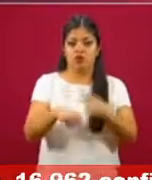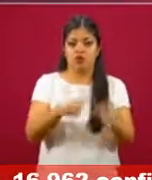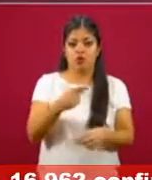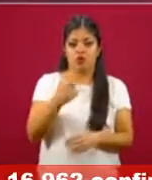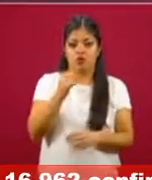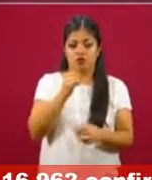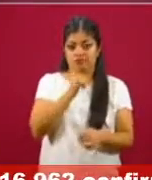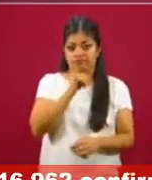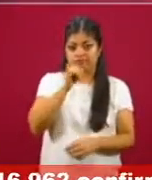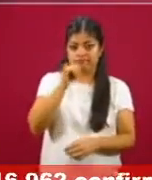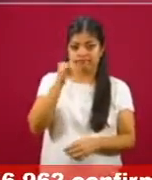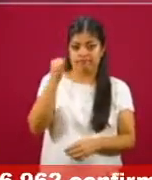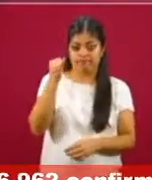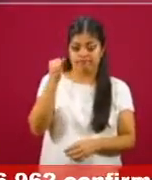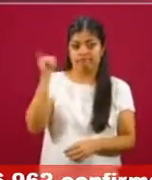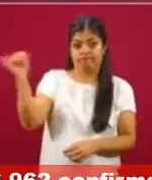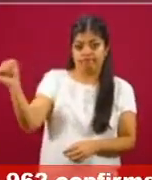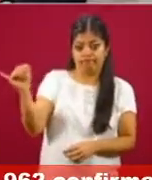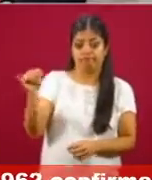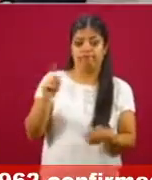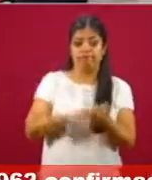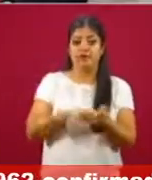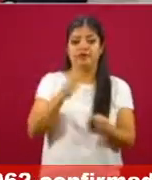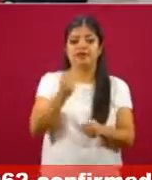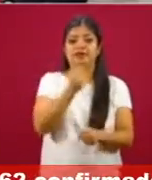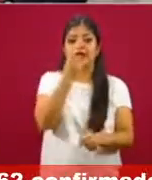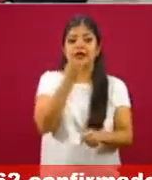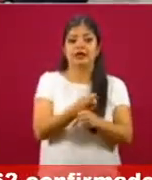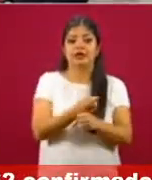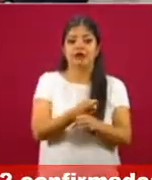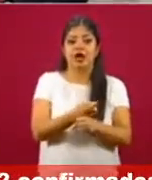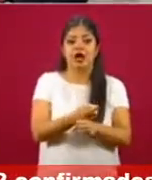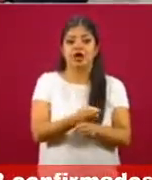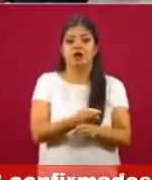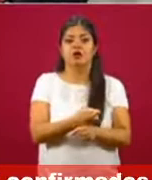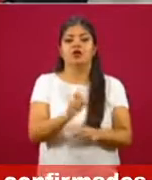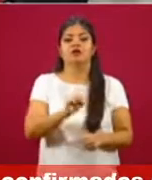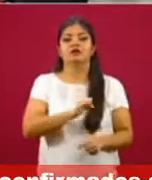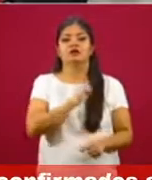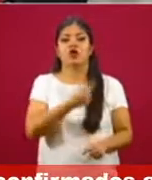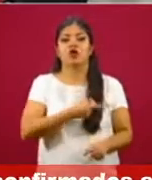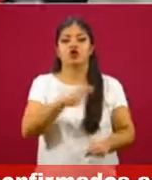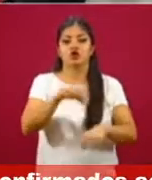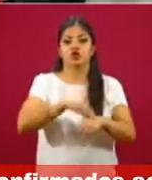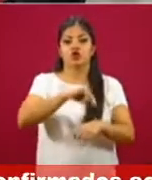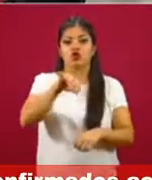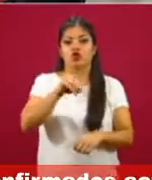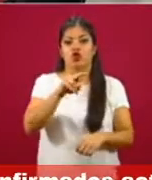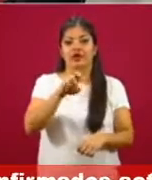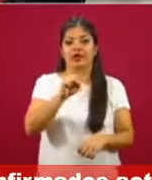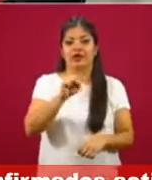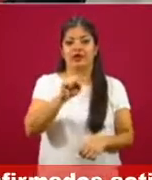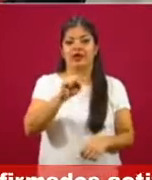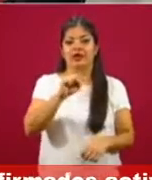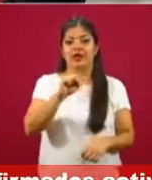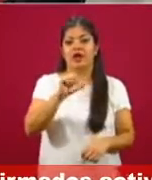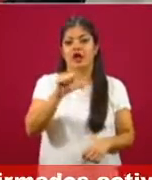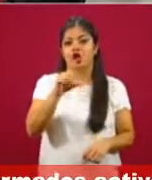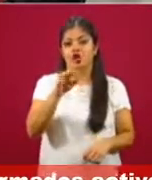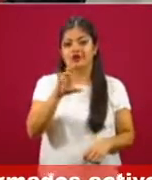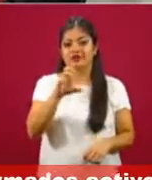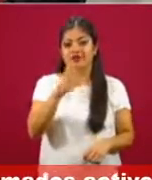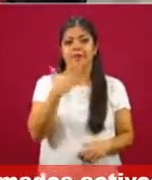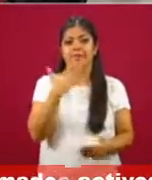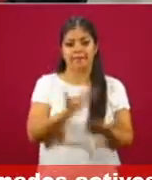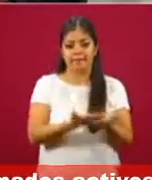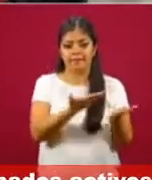hacia acá. Nos acompaña nuestro secretario de Salud, el doctor Jorge Carlos Alcocer Varela. Bienvenido,